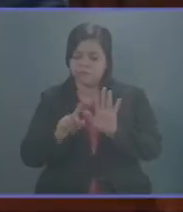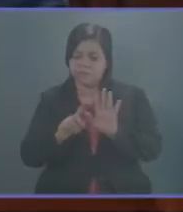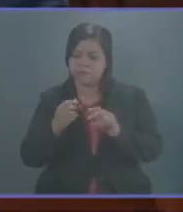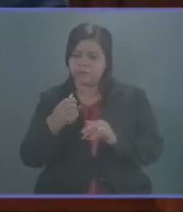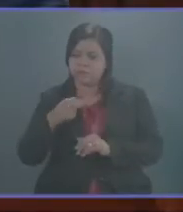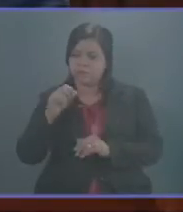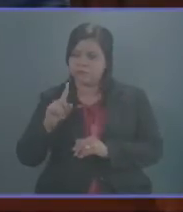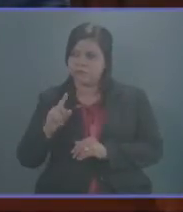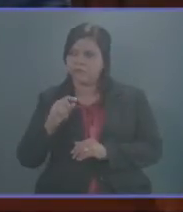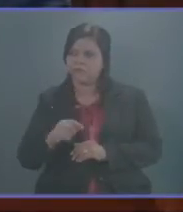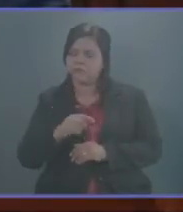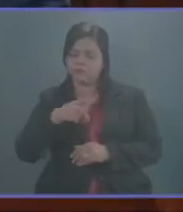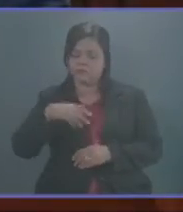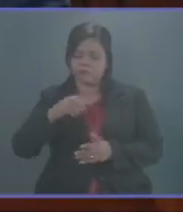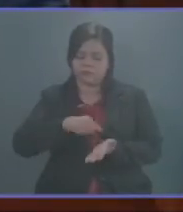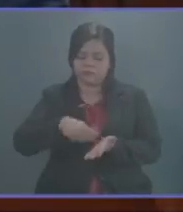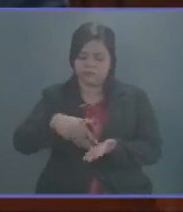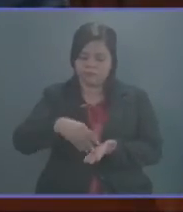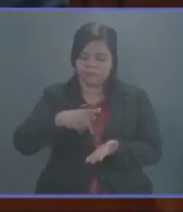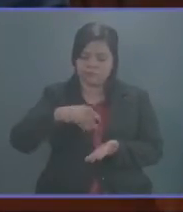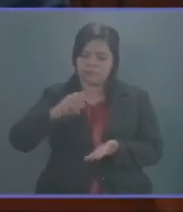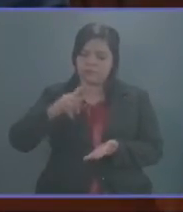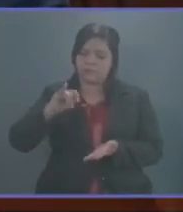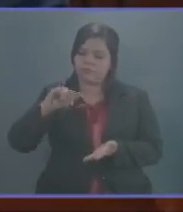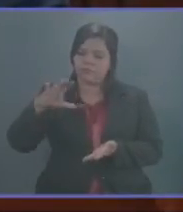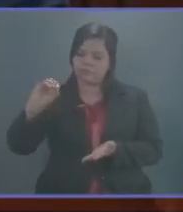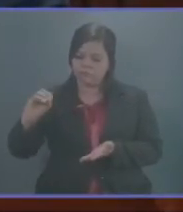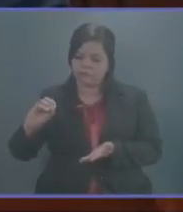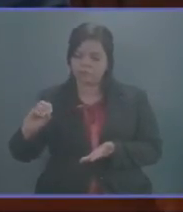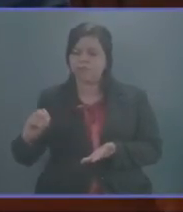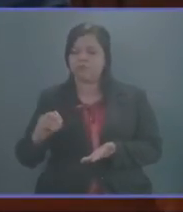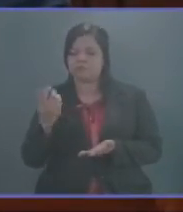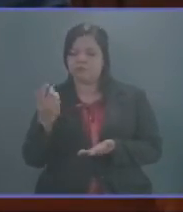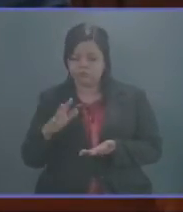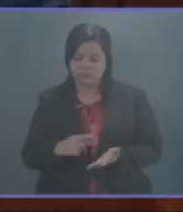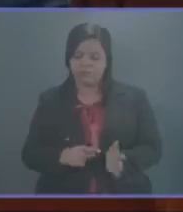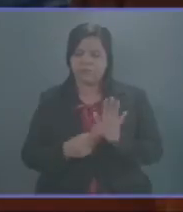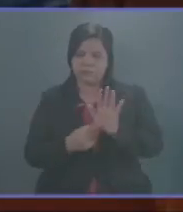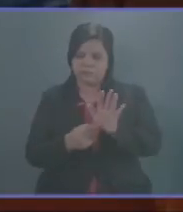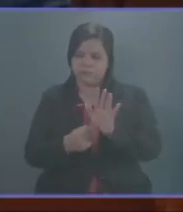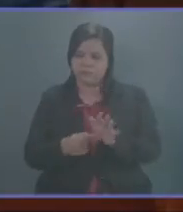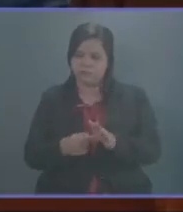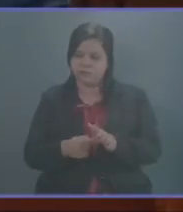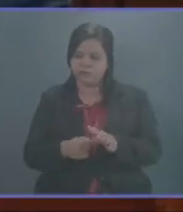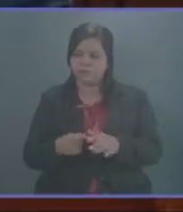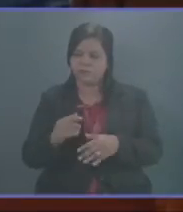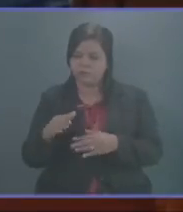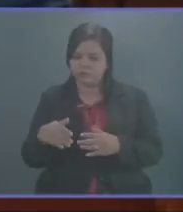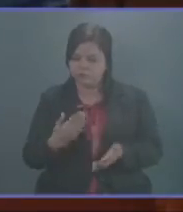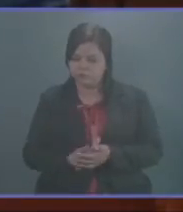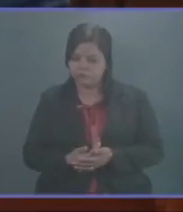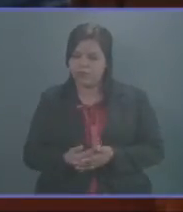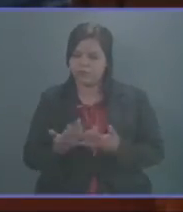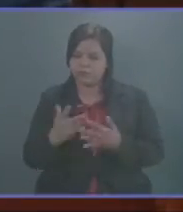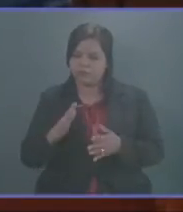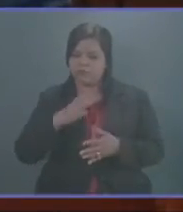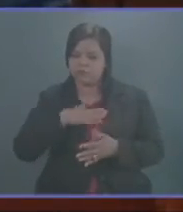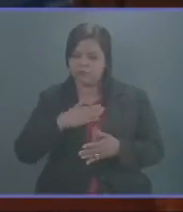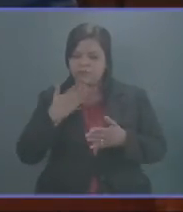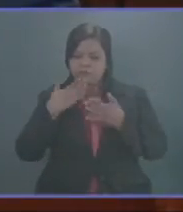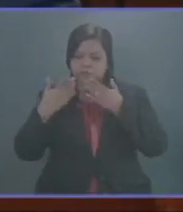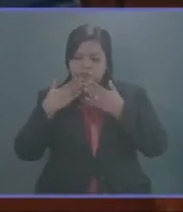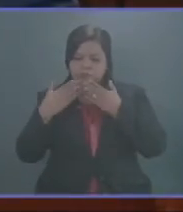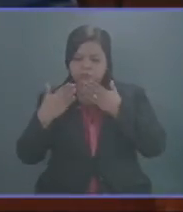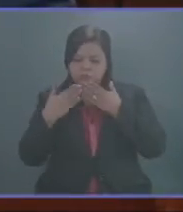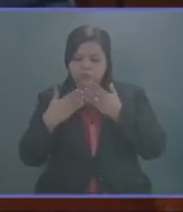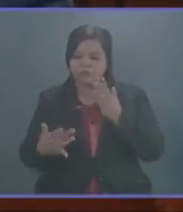0419-0421, Potonico, San Antonio, Los Ranchos. Fue presentada a esta comisión acta de límites municipales, la cual contiene la descripción técnica de los